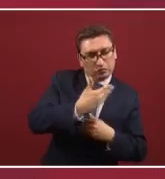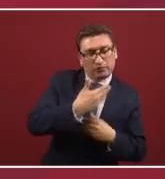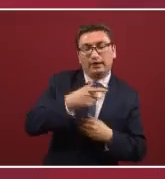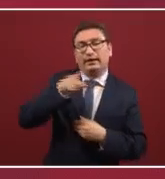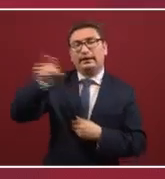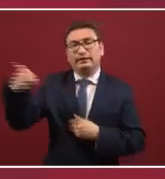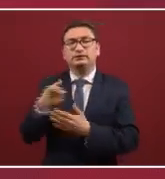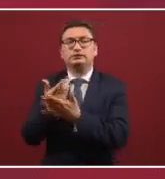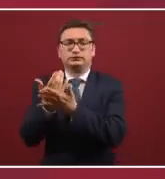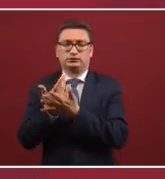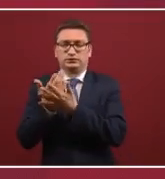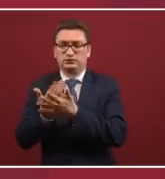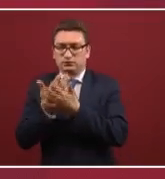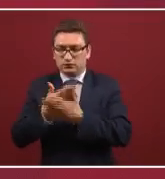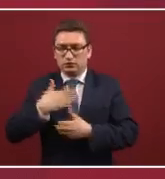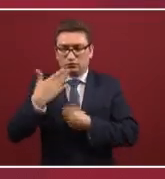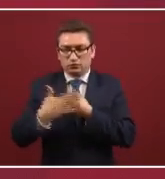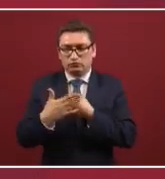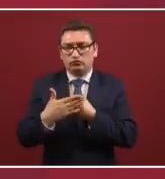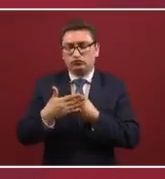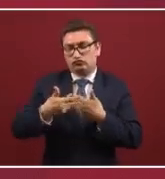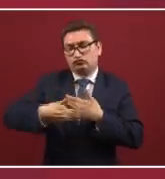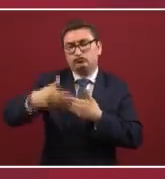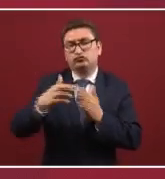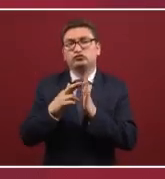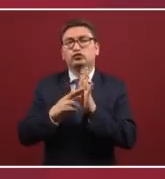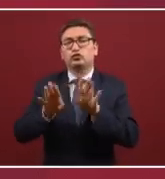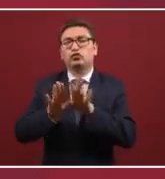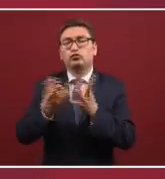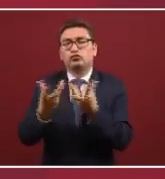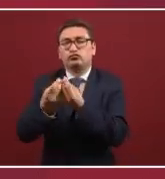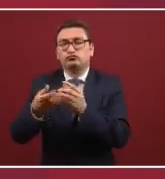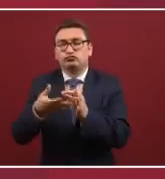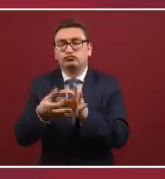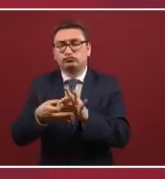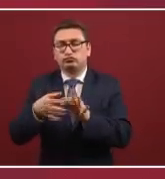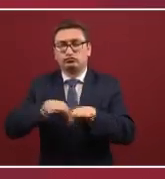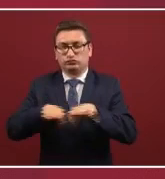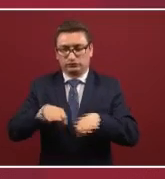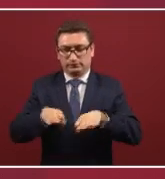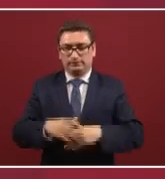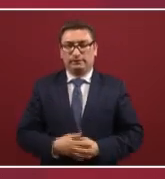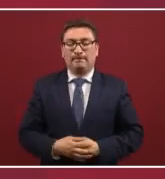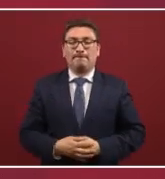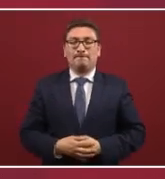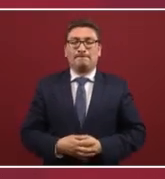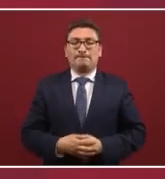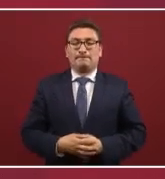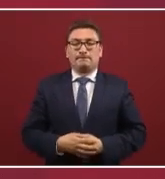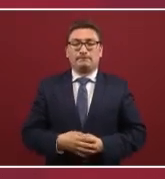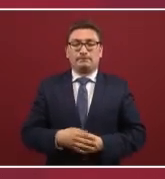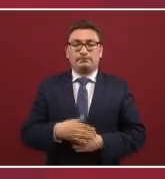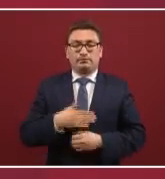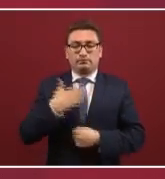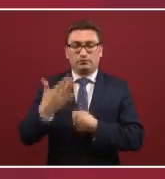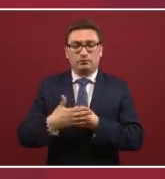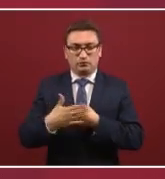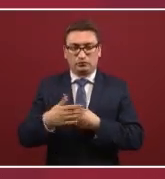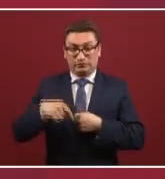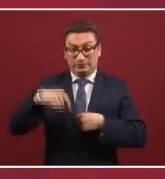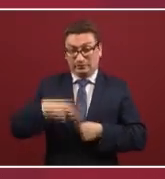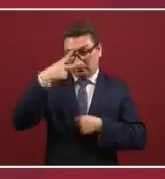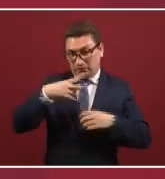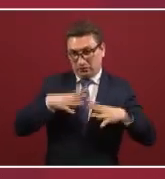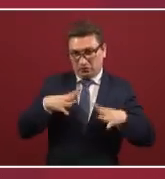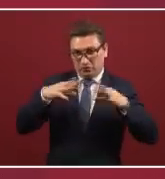la implementación de las nuevas reglas de origen. Próximamente, como usted sabe, se va a inaugurar en México la planta BMW, que es muy